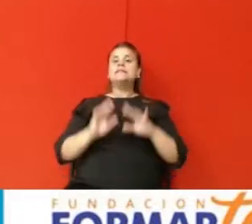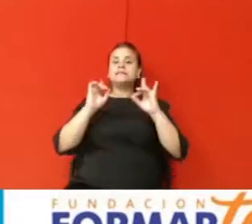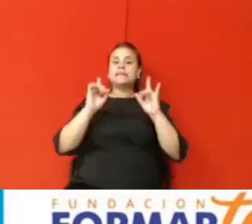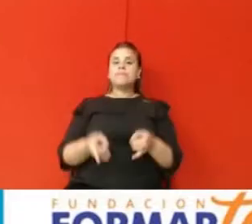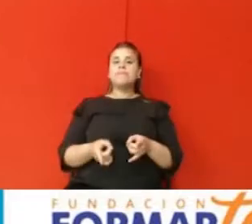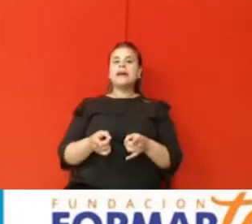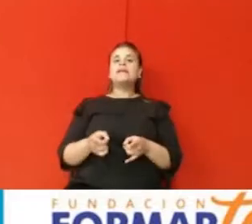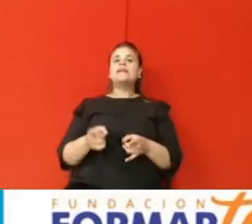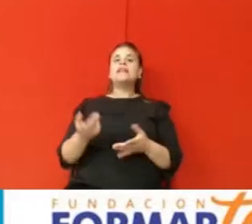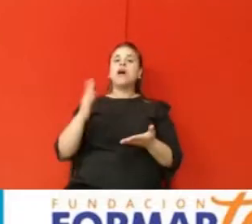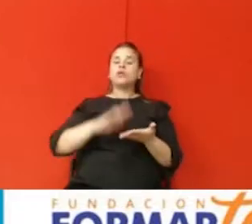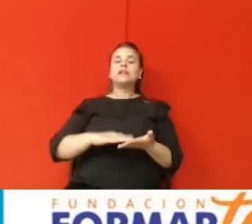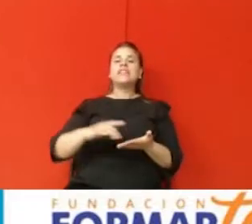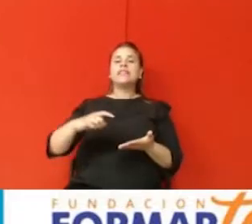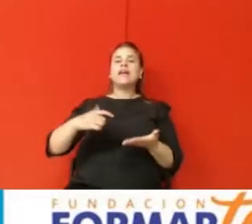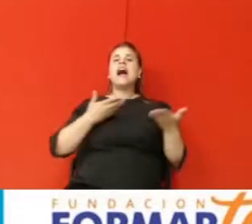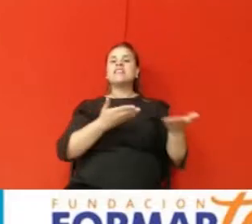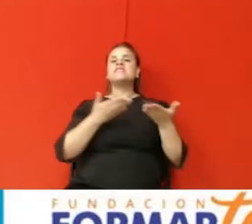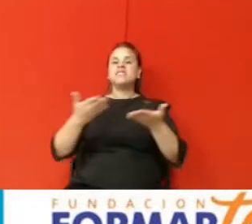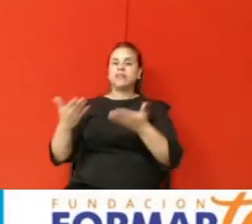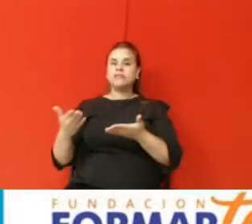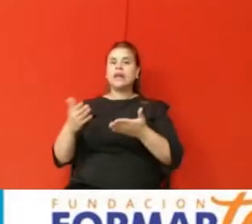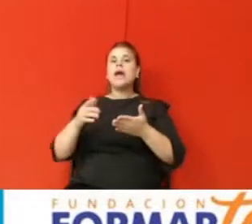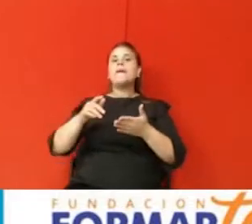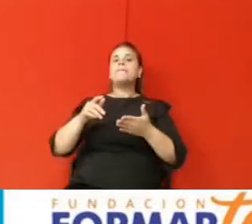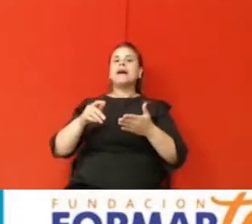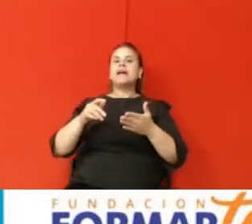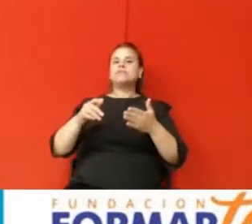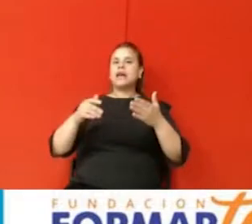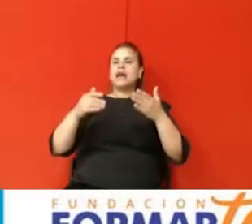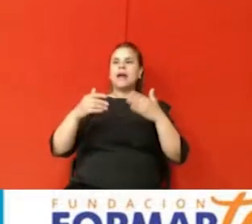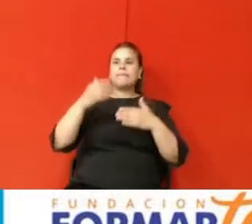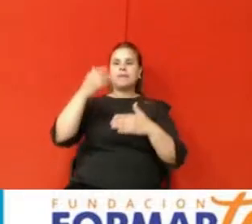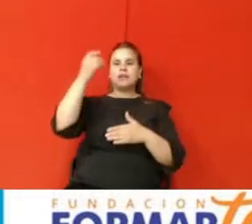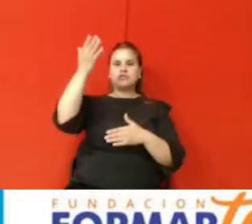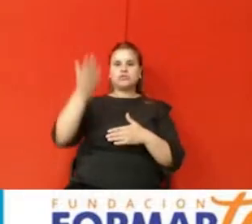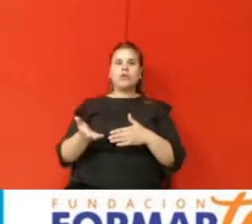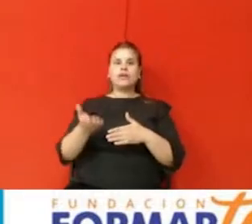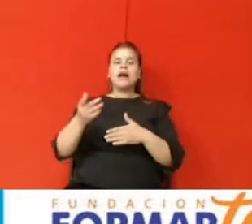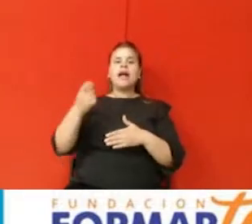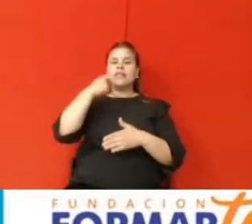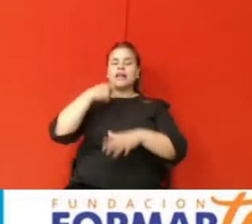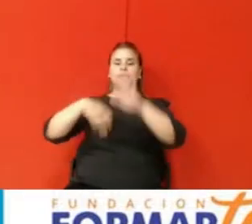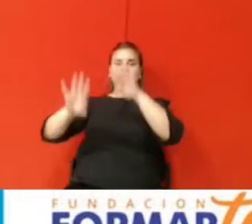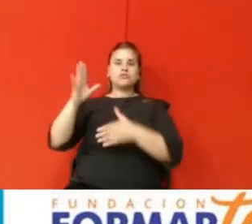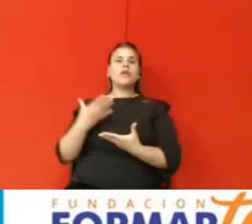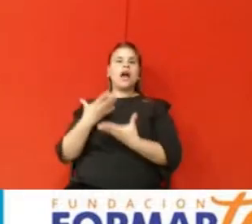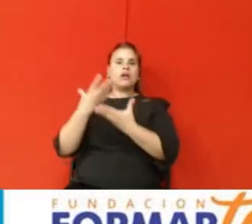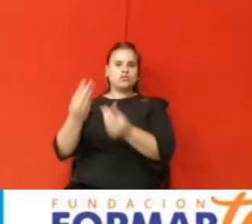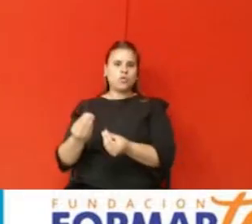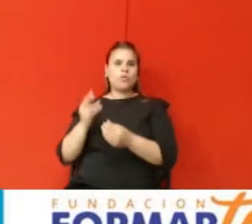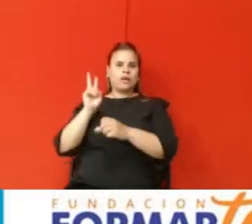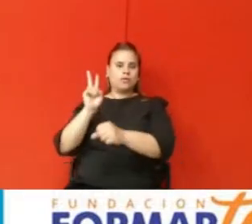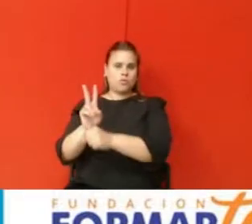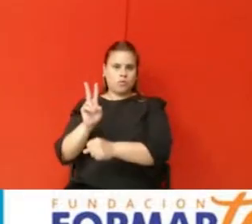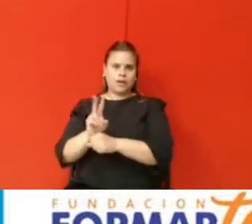también la asistente gerontológica que hace la higiene y confort y está más en contacto con el adulto mayor, la nutricionista que